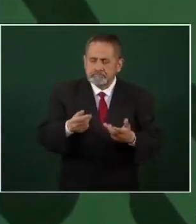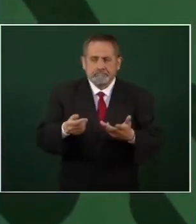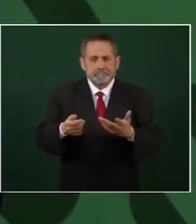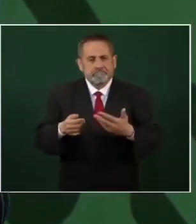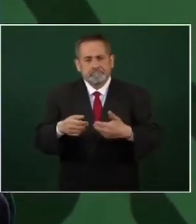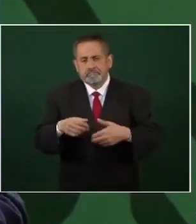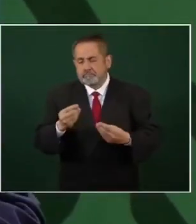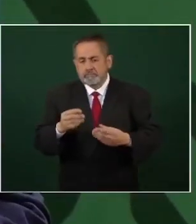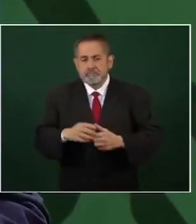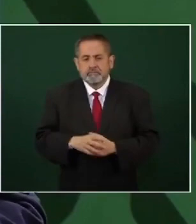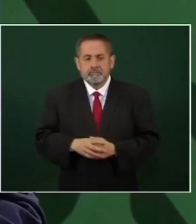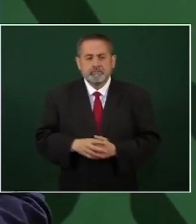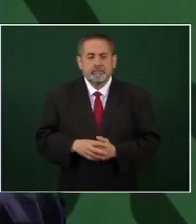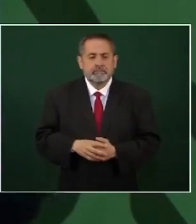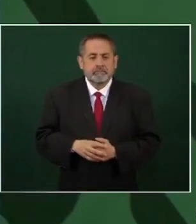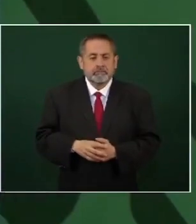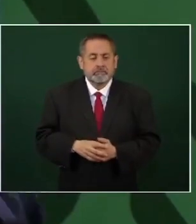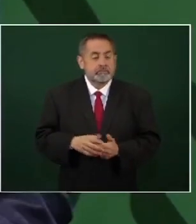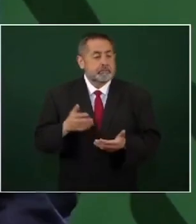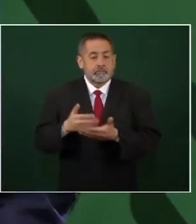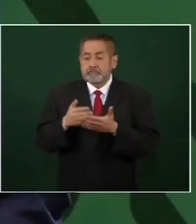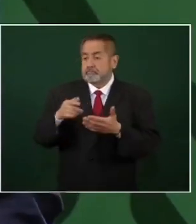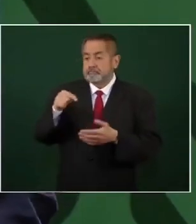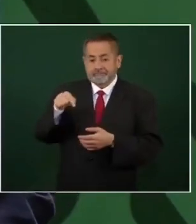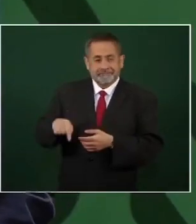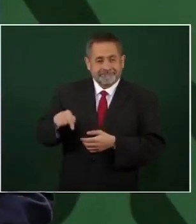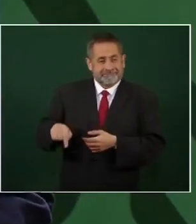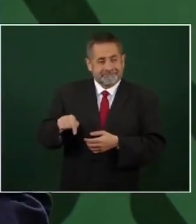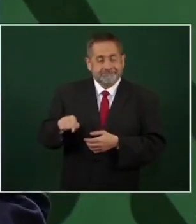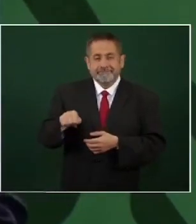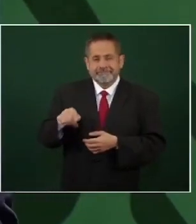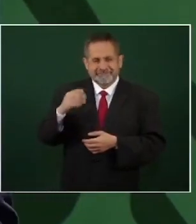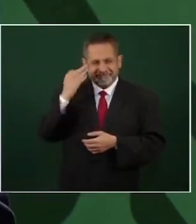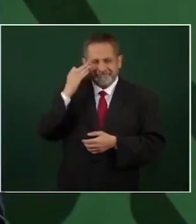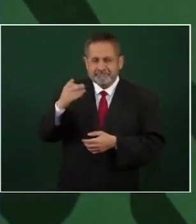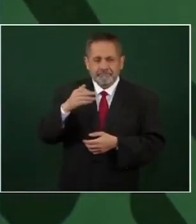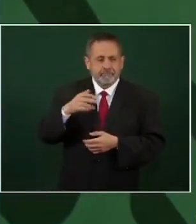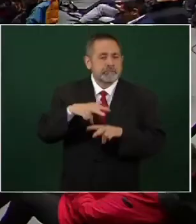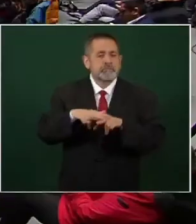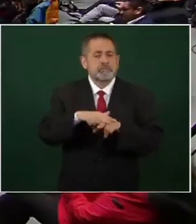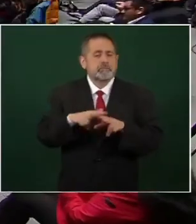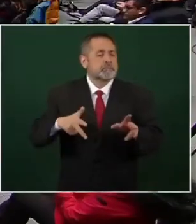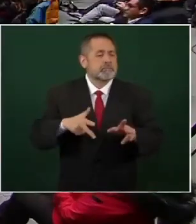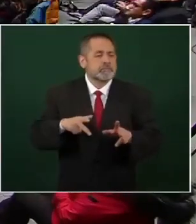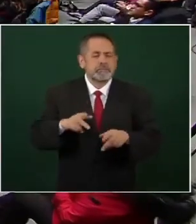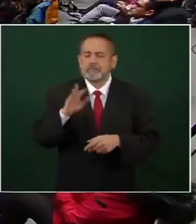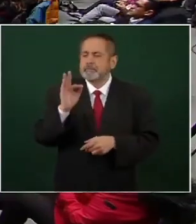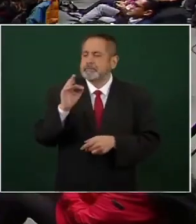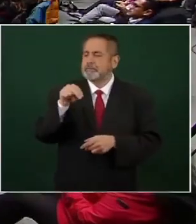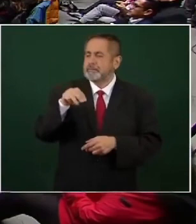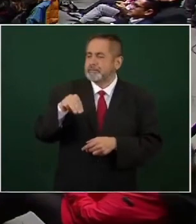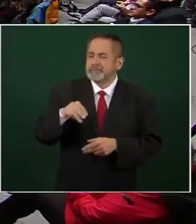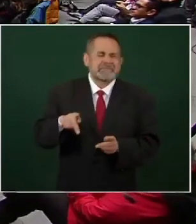Y aquí fue al revés, aquí se vendieron los ferrocarriles.